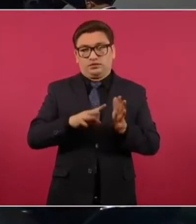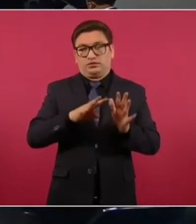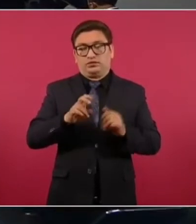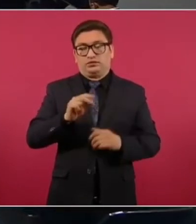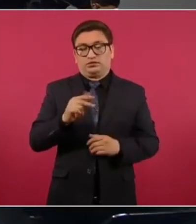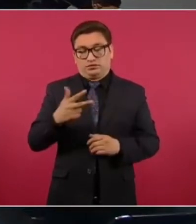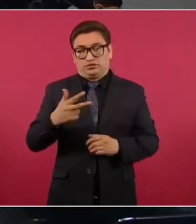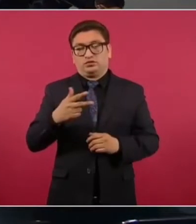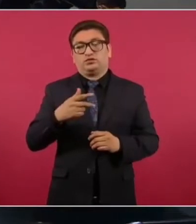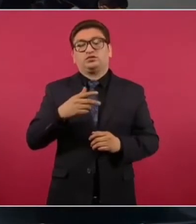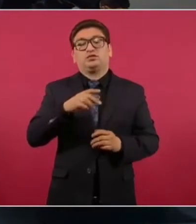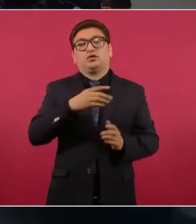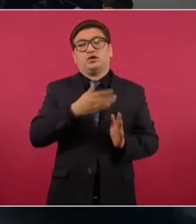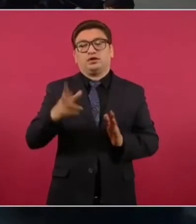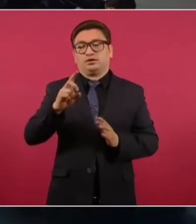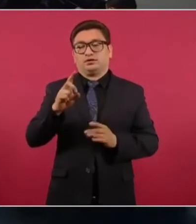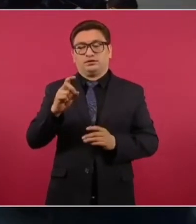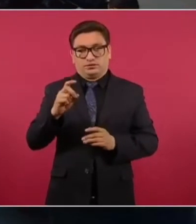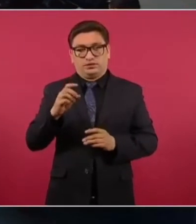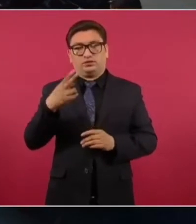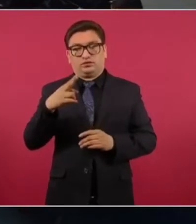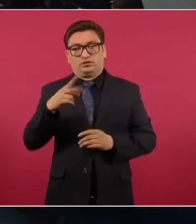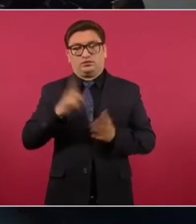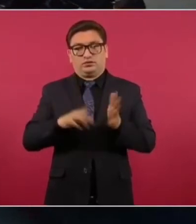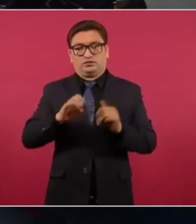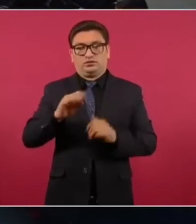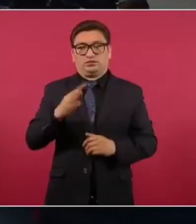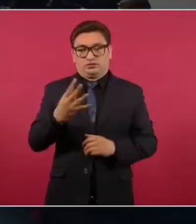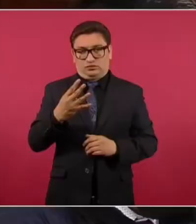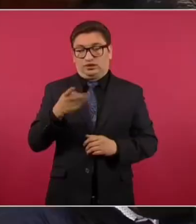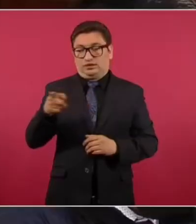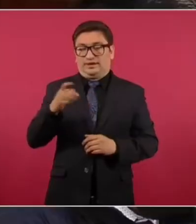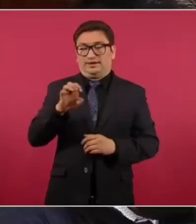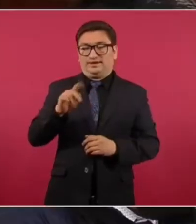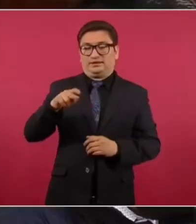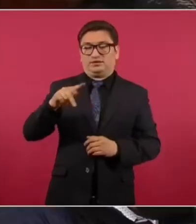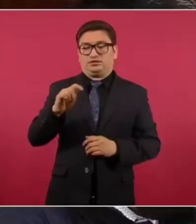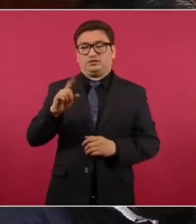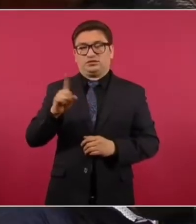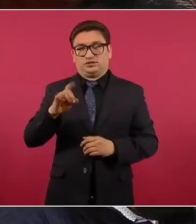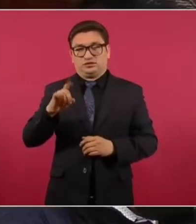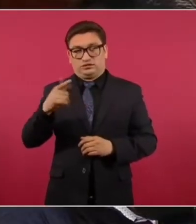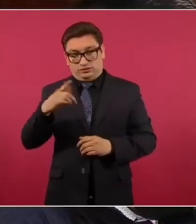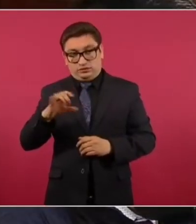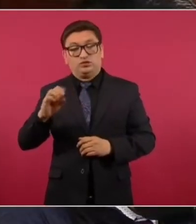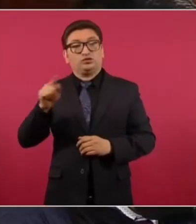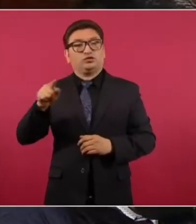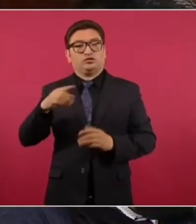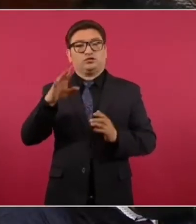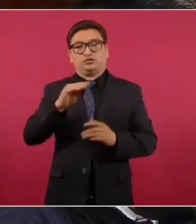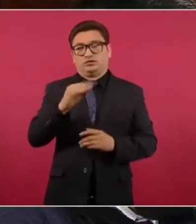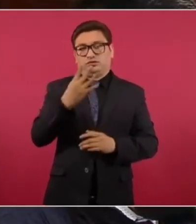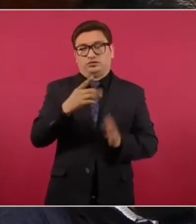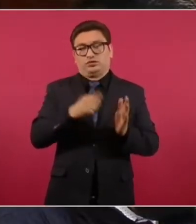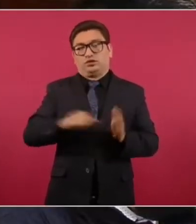1988 al 30 de noviembre del 94. Ernesto Zedillo Ponce de León, del 94 al 2000,